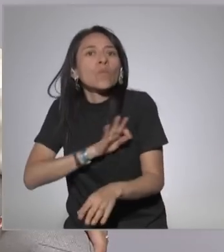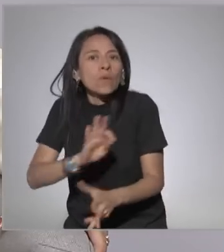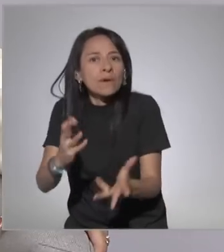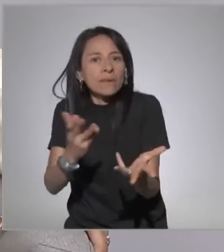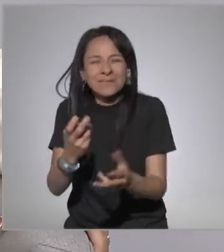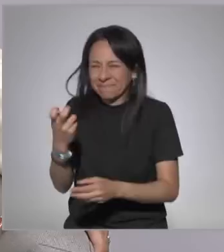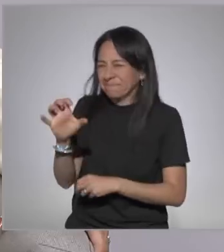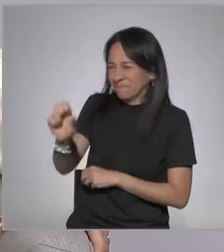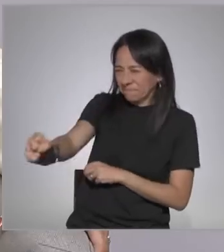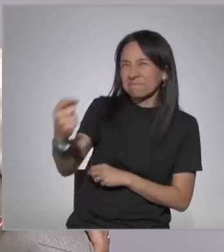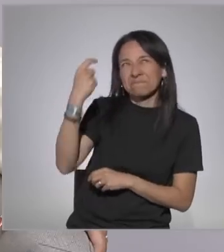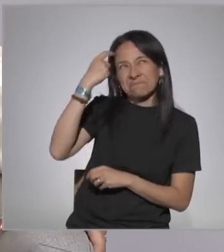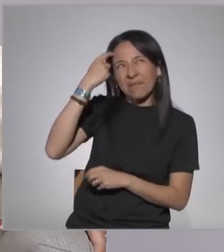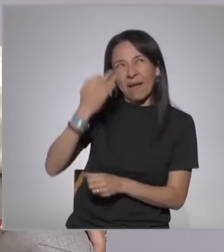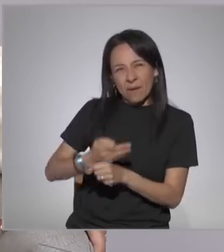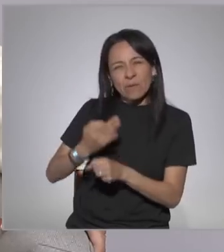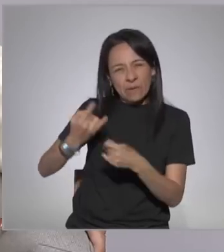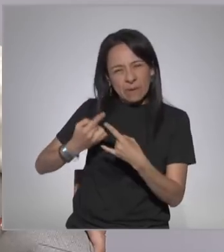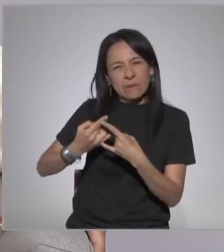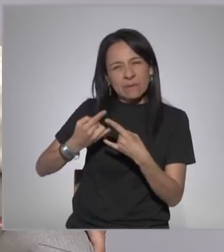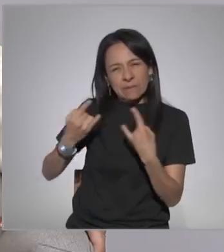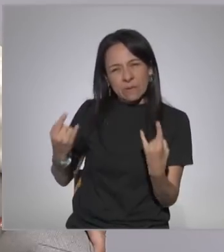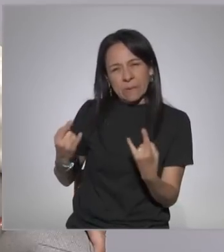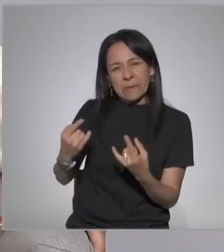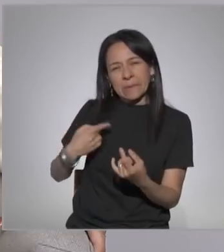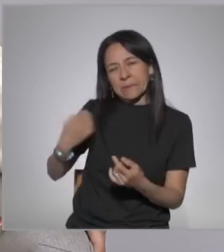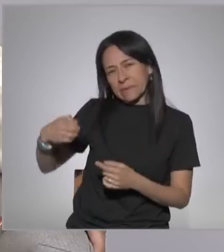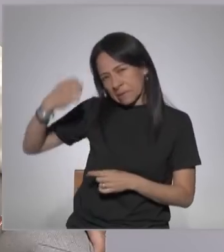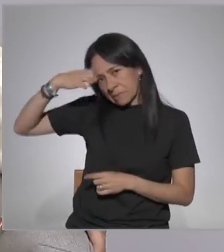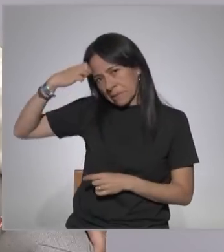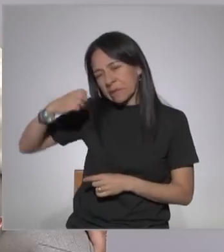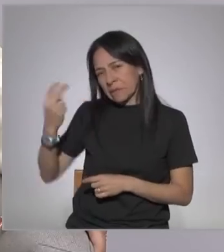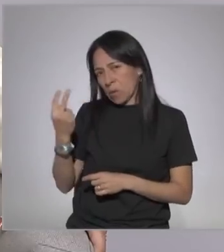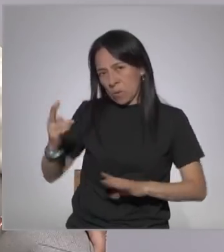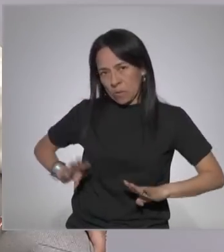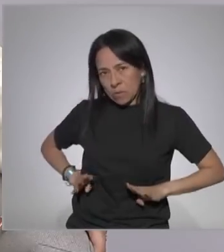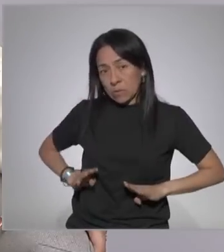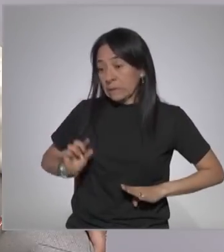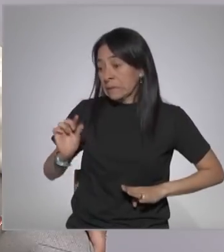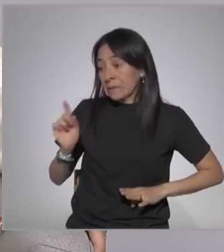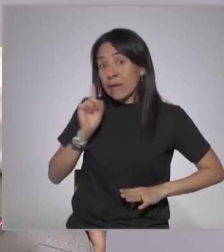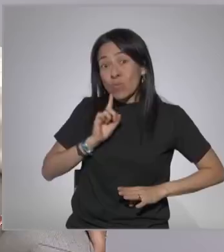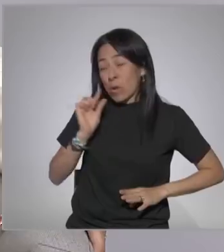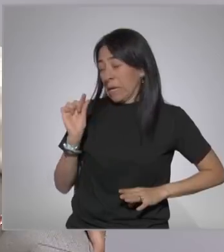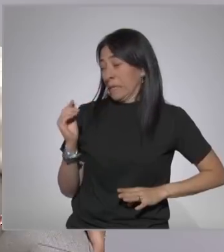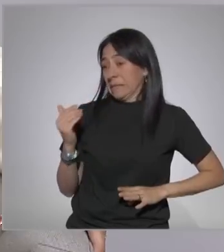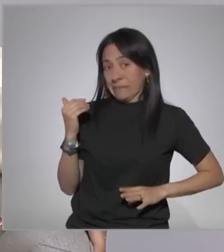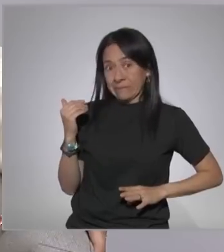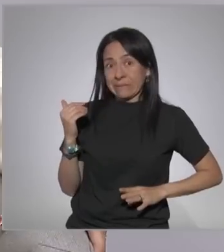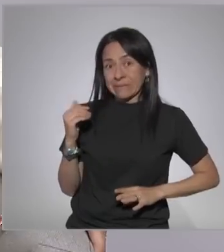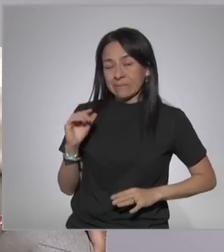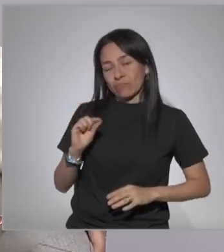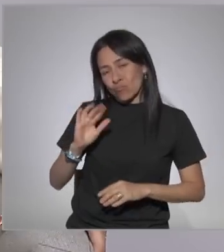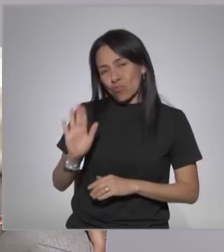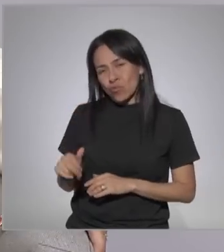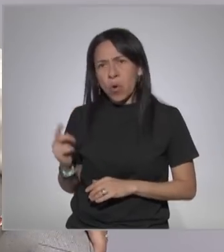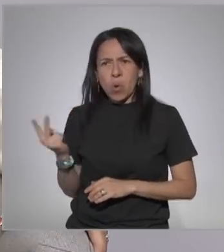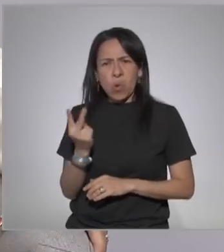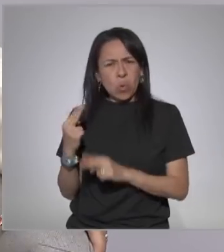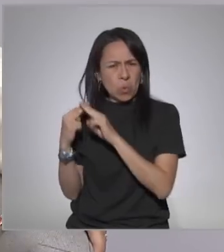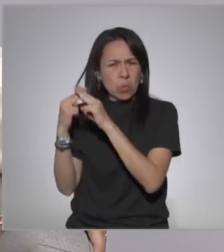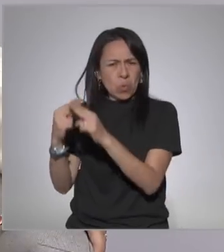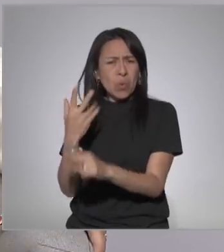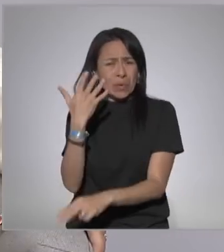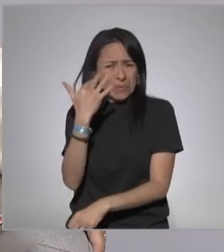justo una pareja en donde ella acaba de morir, más de 50 años casados, y de verdad que